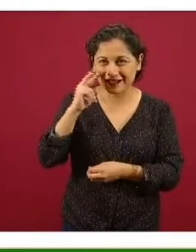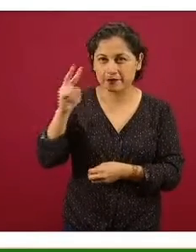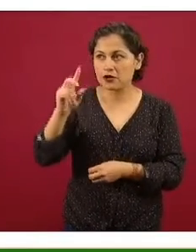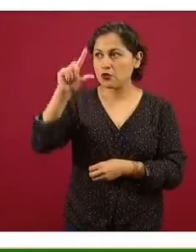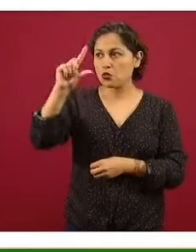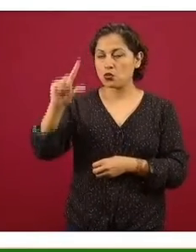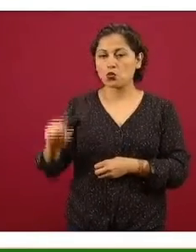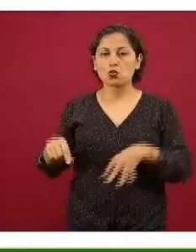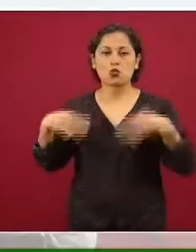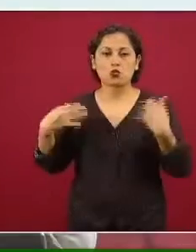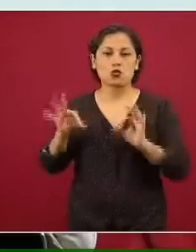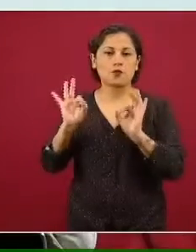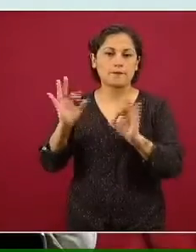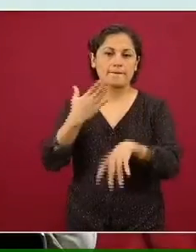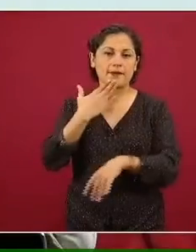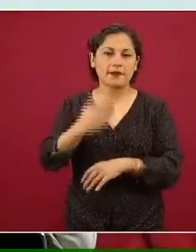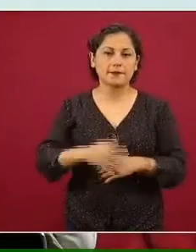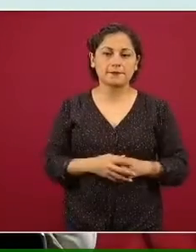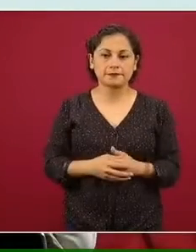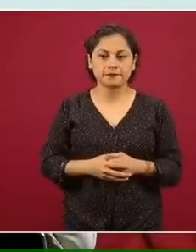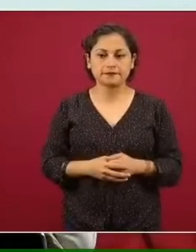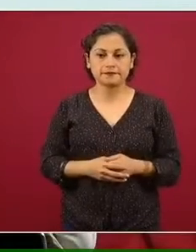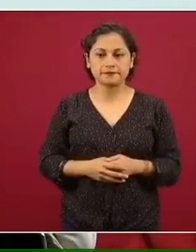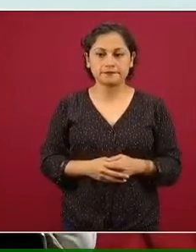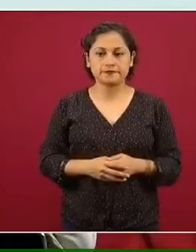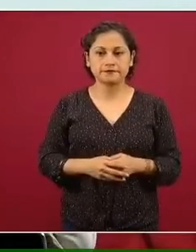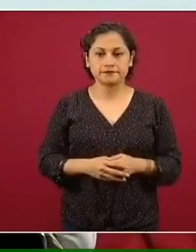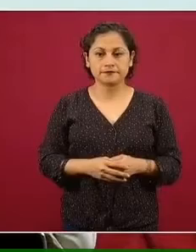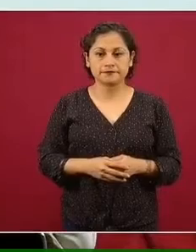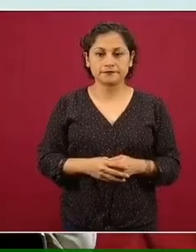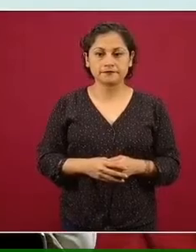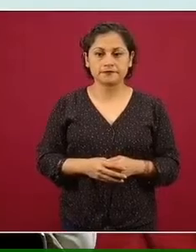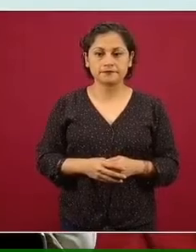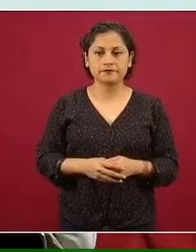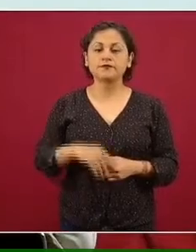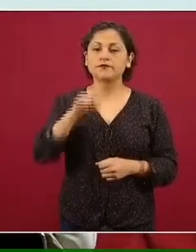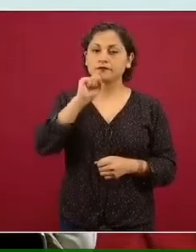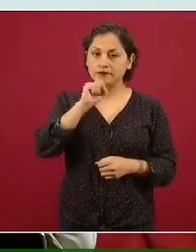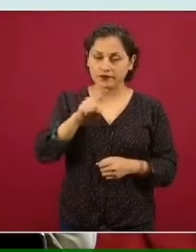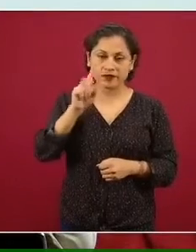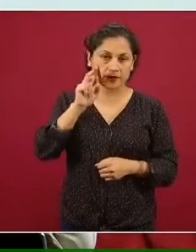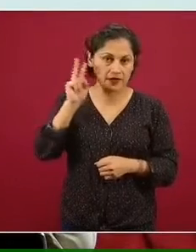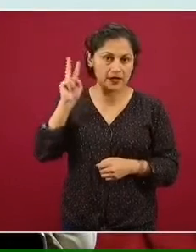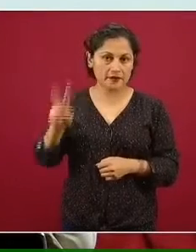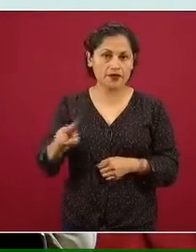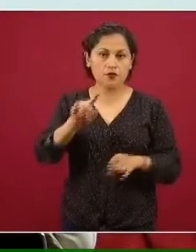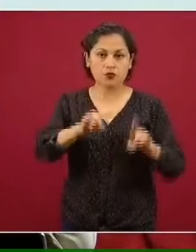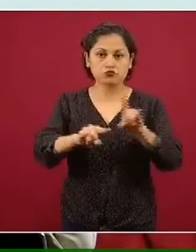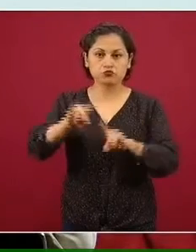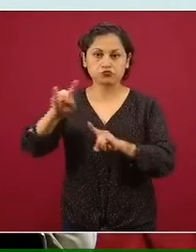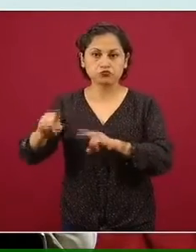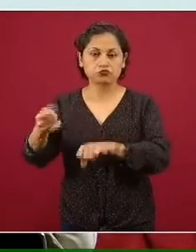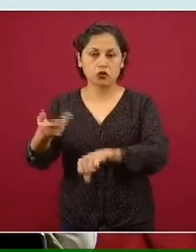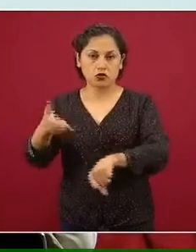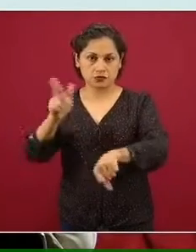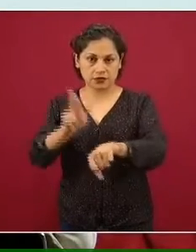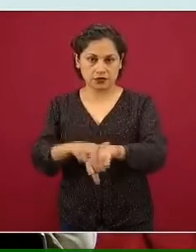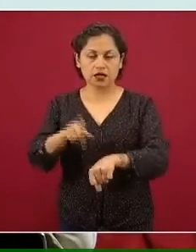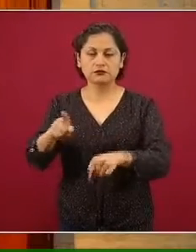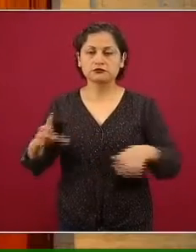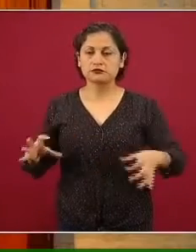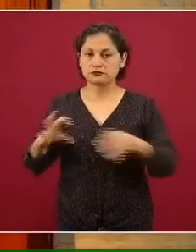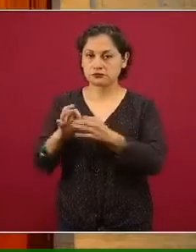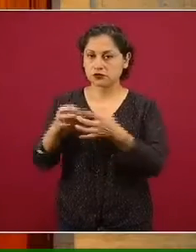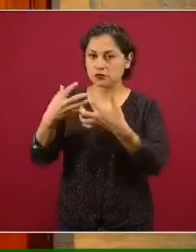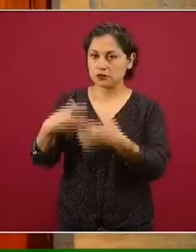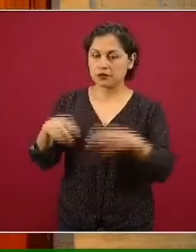era importante para el Estado. Y aquí reflejamos un poco también la ocupación de camas generales y de camas con ventilador para tener